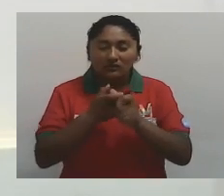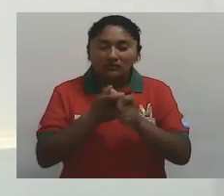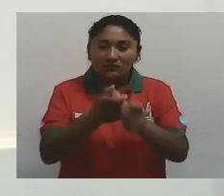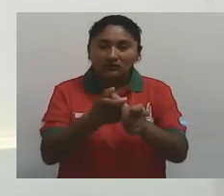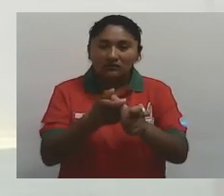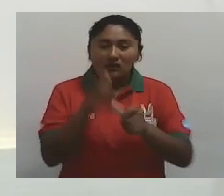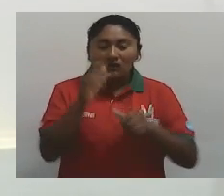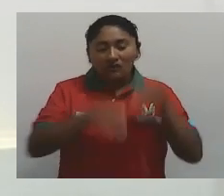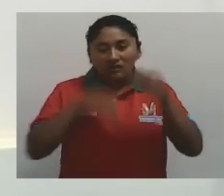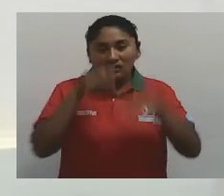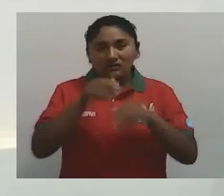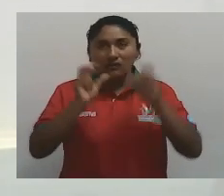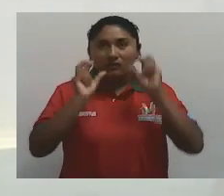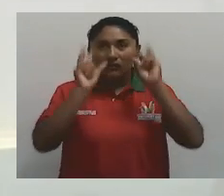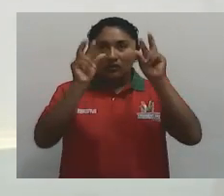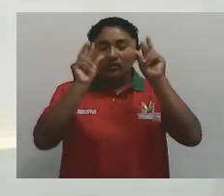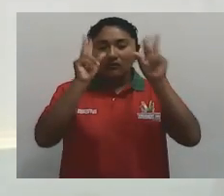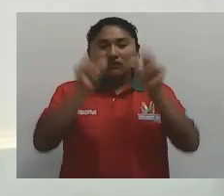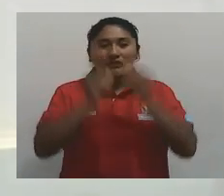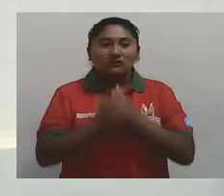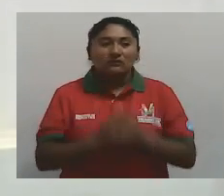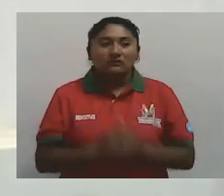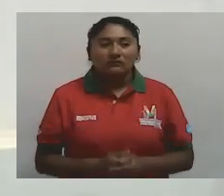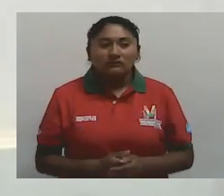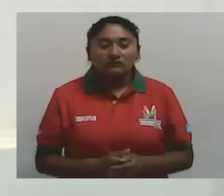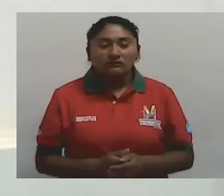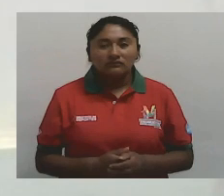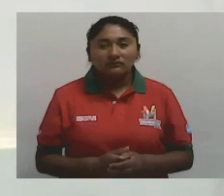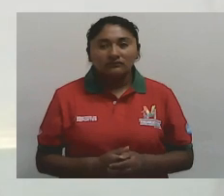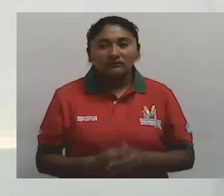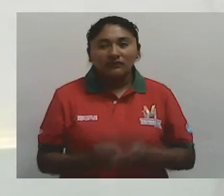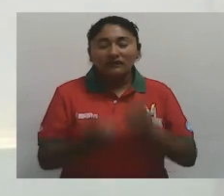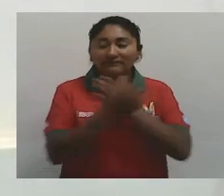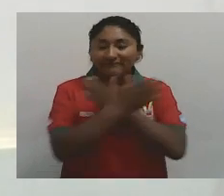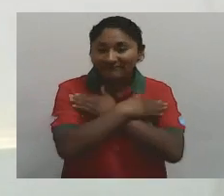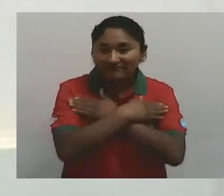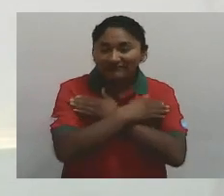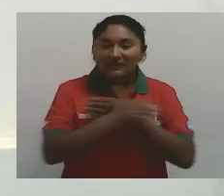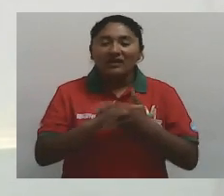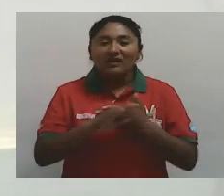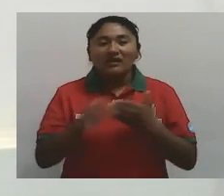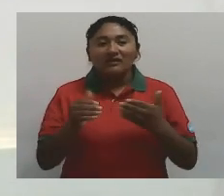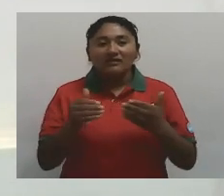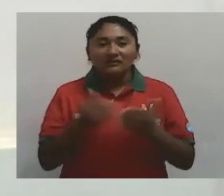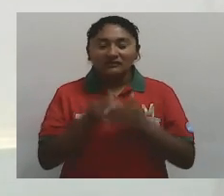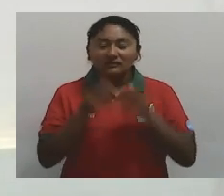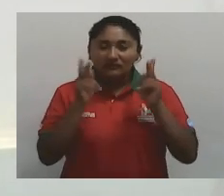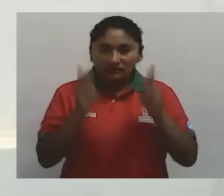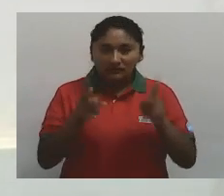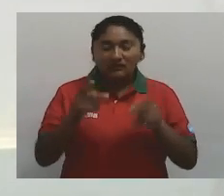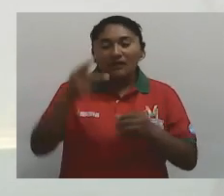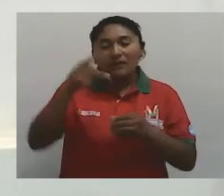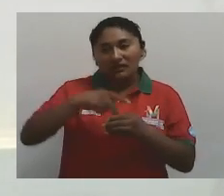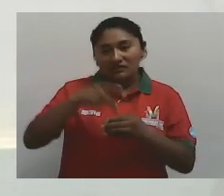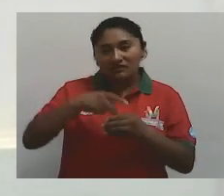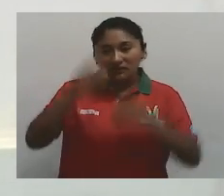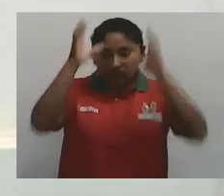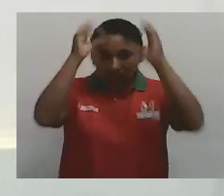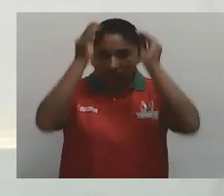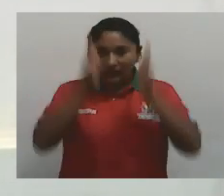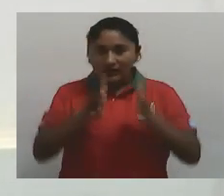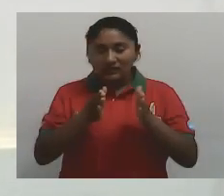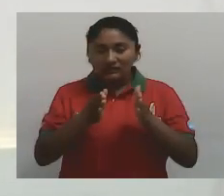natación. Felicitar la participación de los docentes y estudiantes de educación